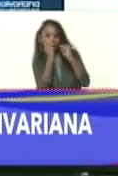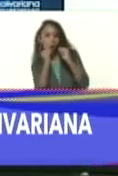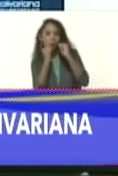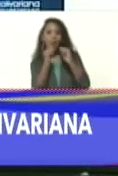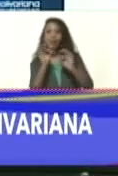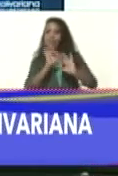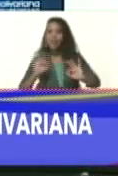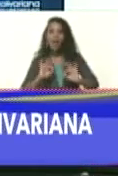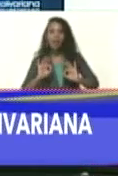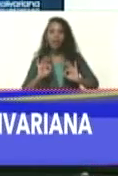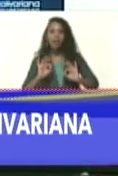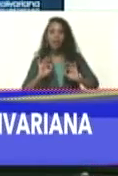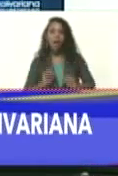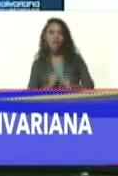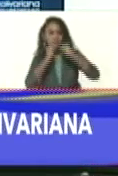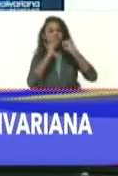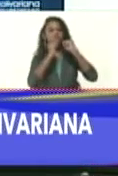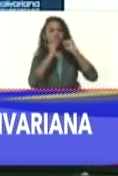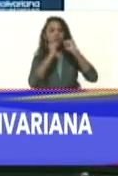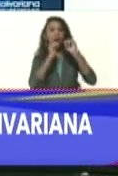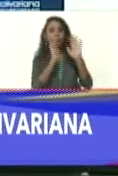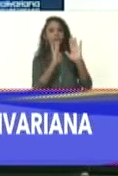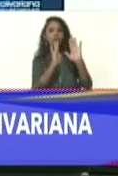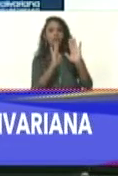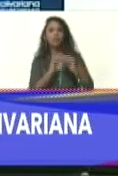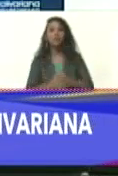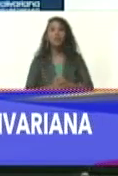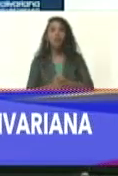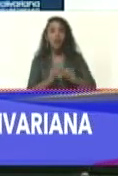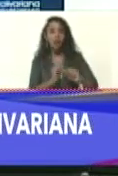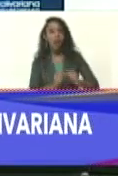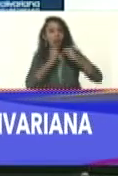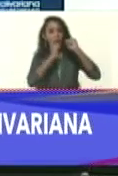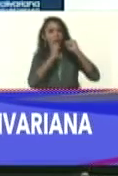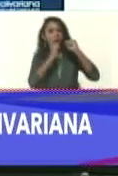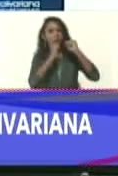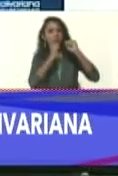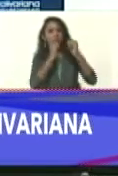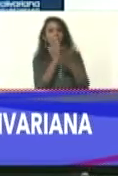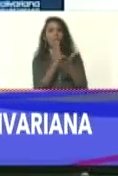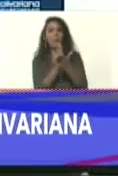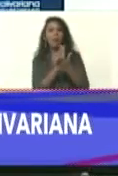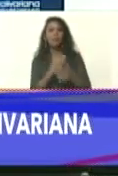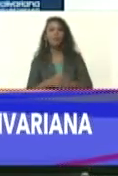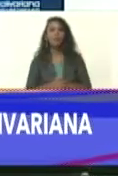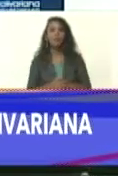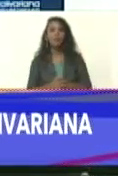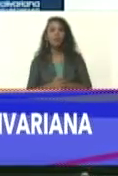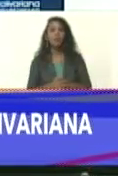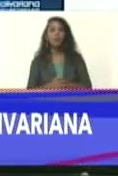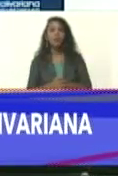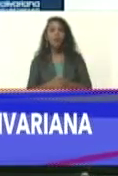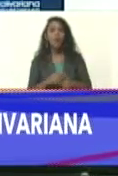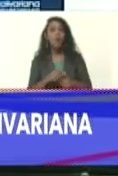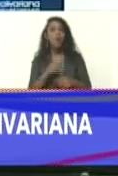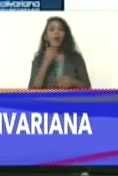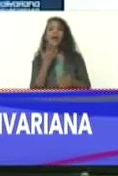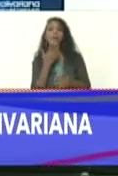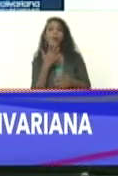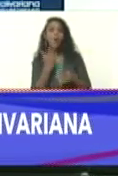segundo. Esa es nuestra labor, mantener la guardia arriba. Buen boxeador jamás baja la